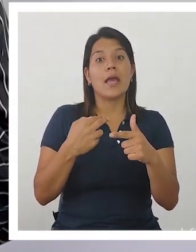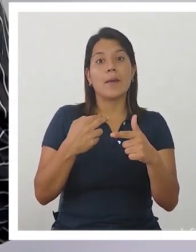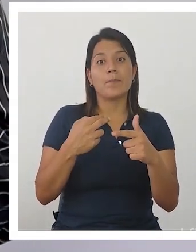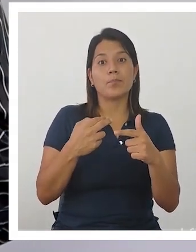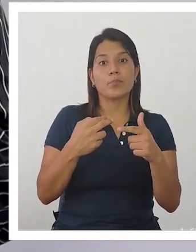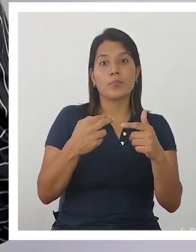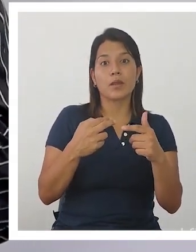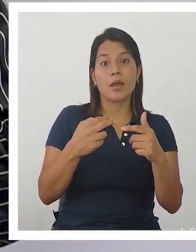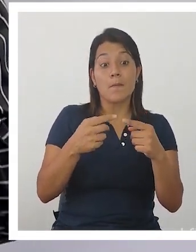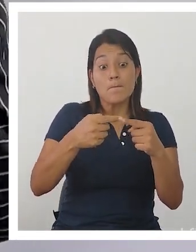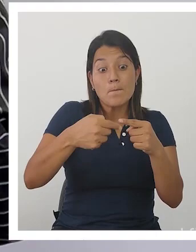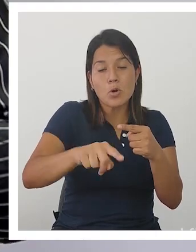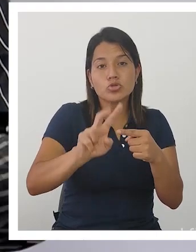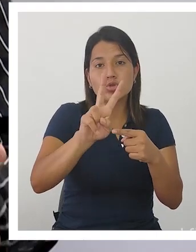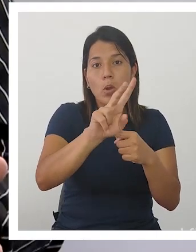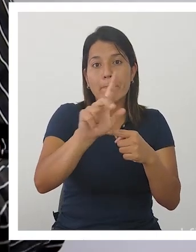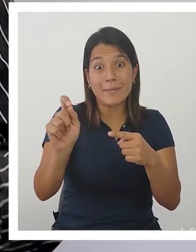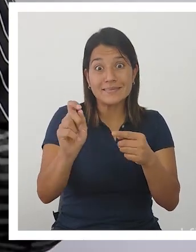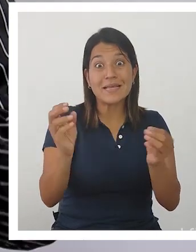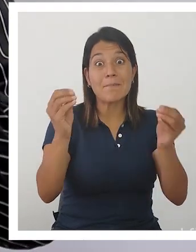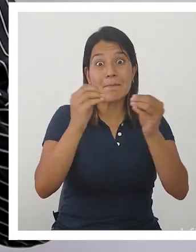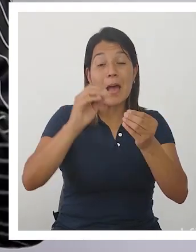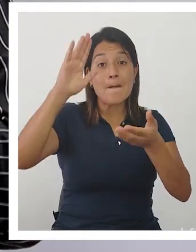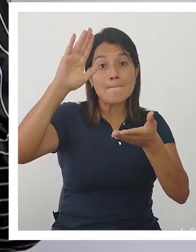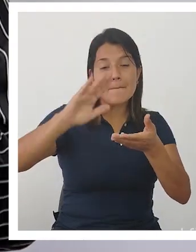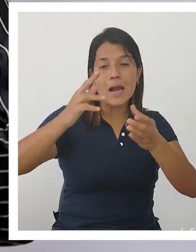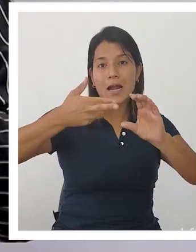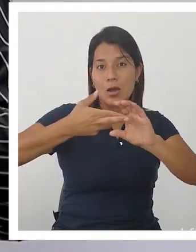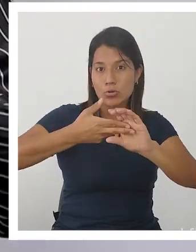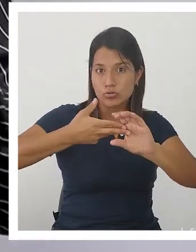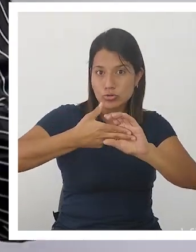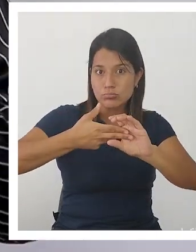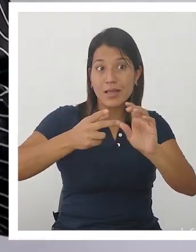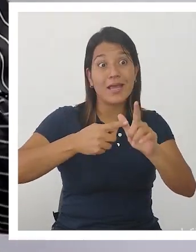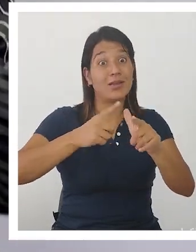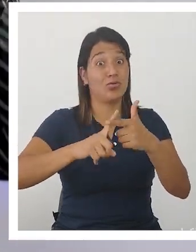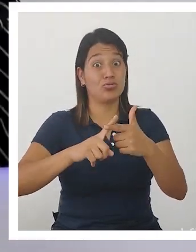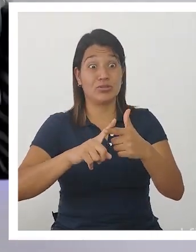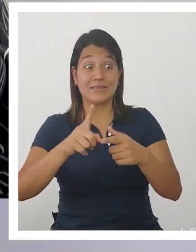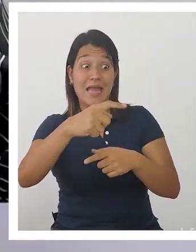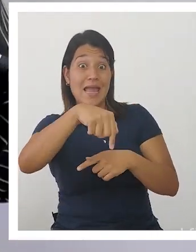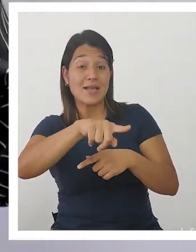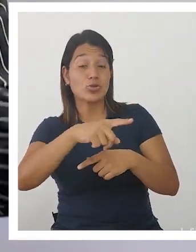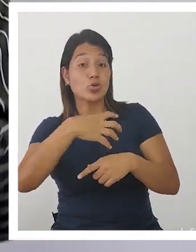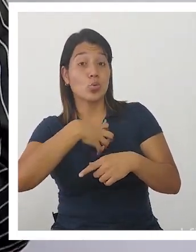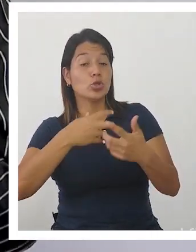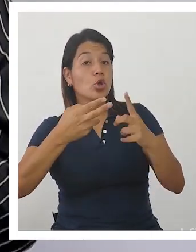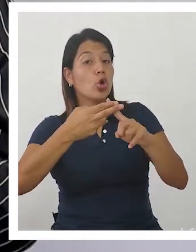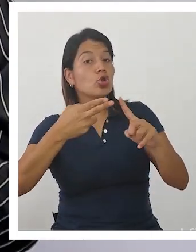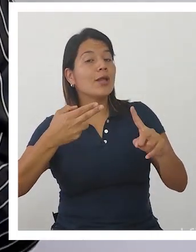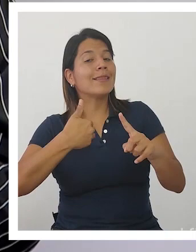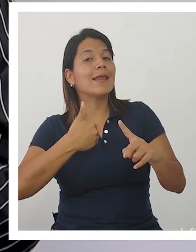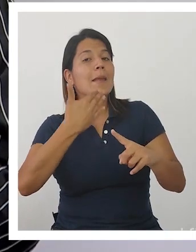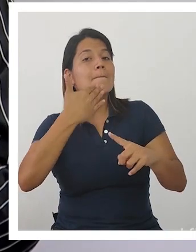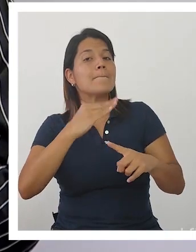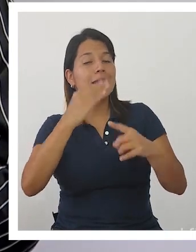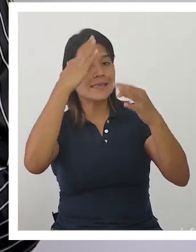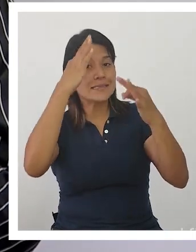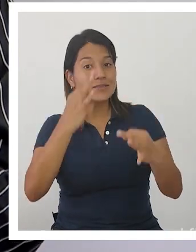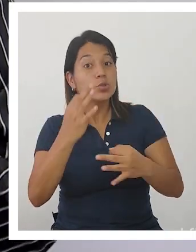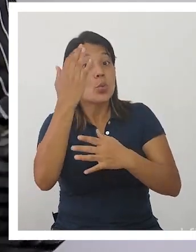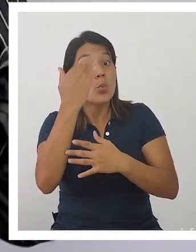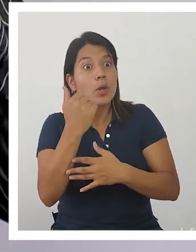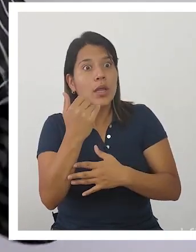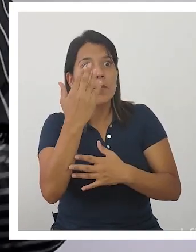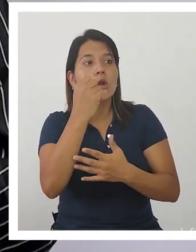en la gasolina. Entonces no se está aprovechando. ¿Por qué? Por malas decisiones a la hora de recibir los ingresos de los